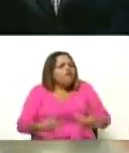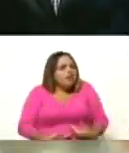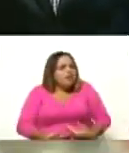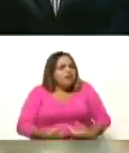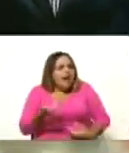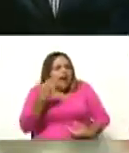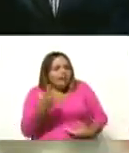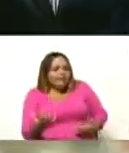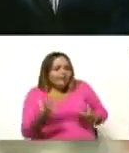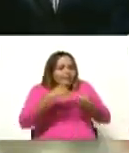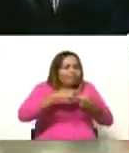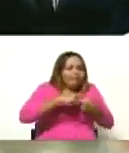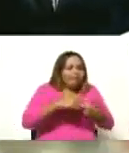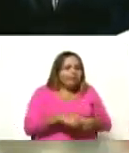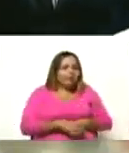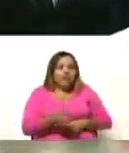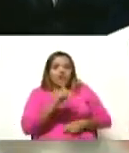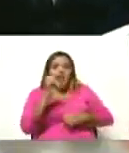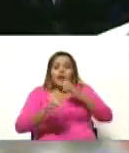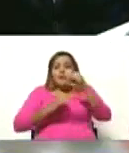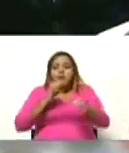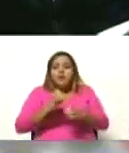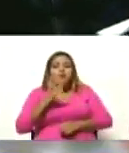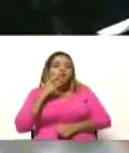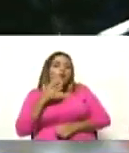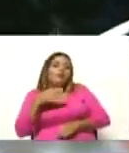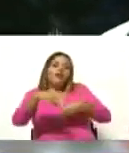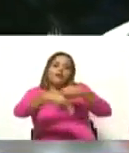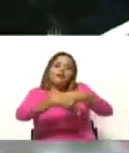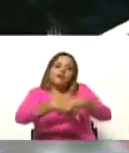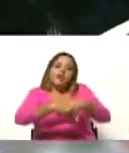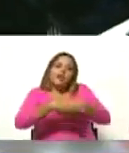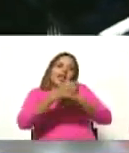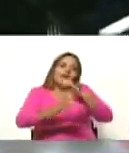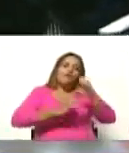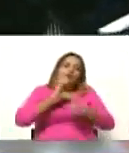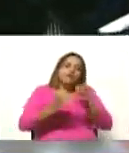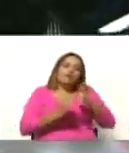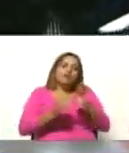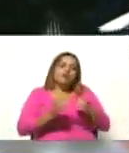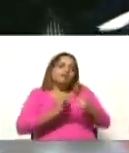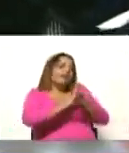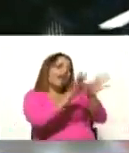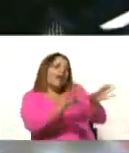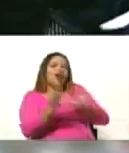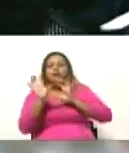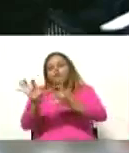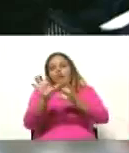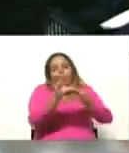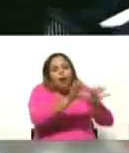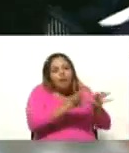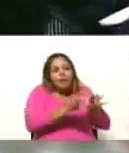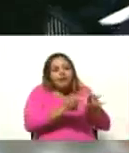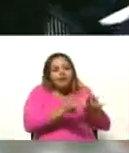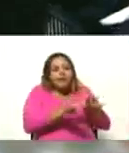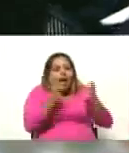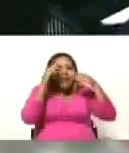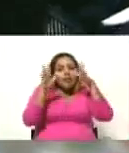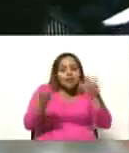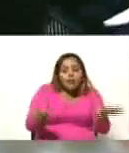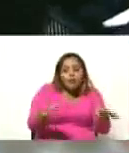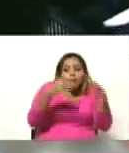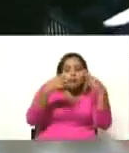anclan. No son las emociones a las que nos tiene acostumbrado las redes, que son emociones efímeras, chistosas, que captura la